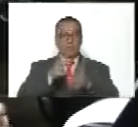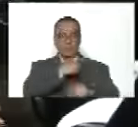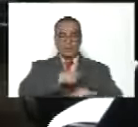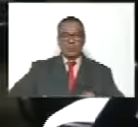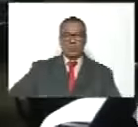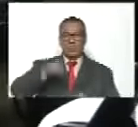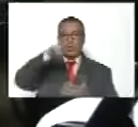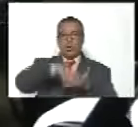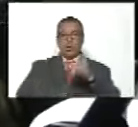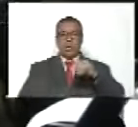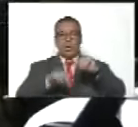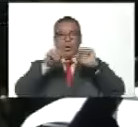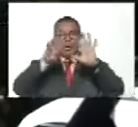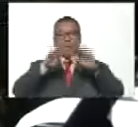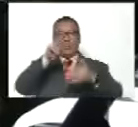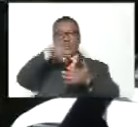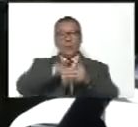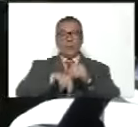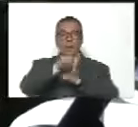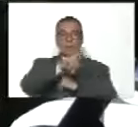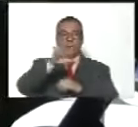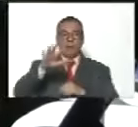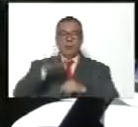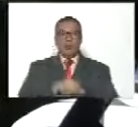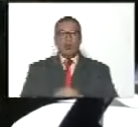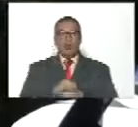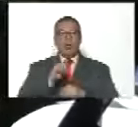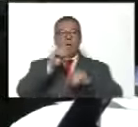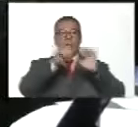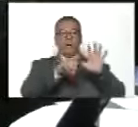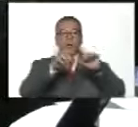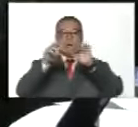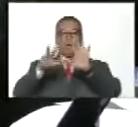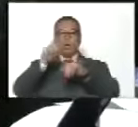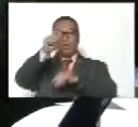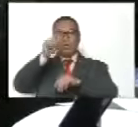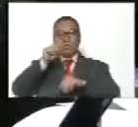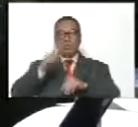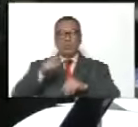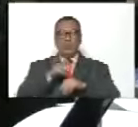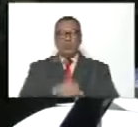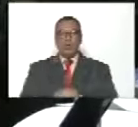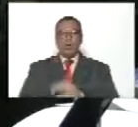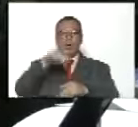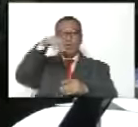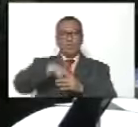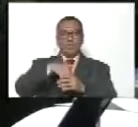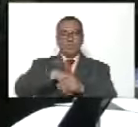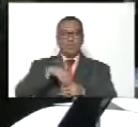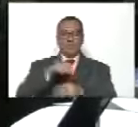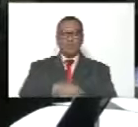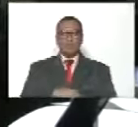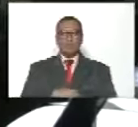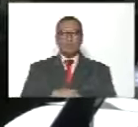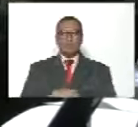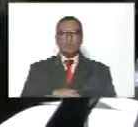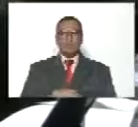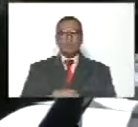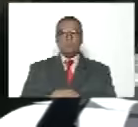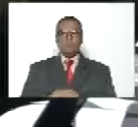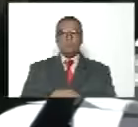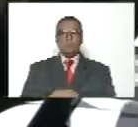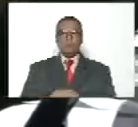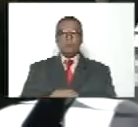para el periodo 2019-2025 con un 68% de los sufragios.